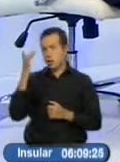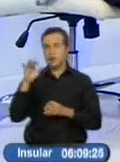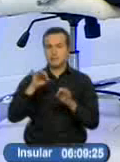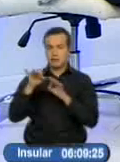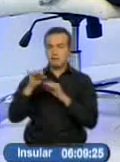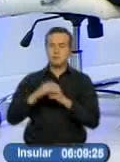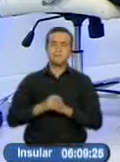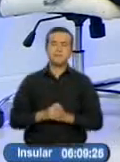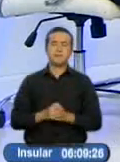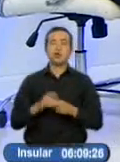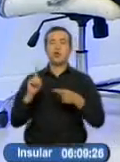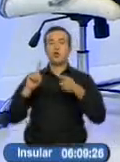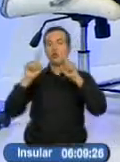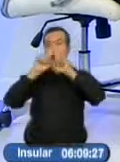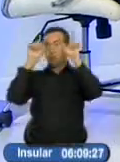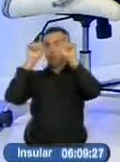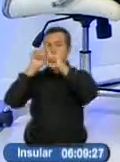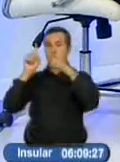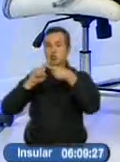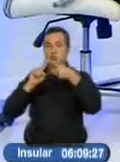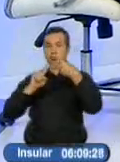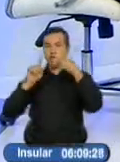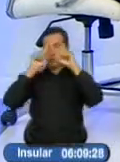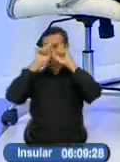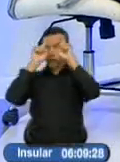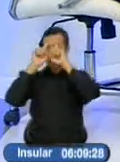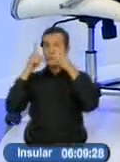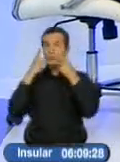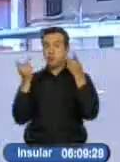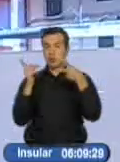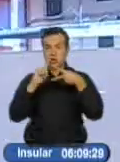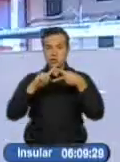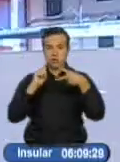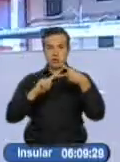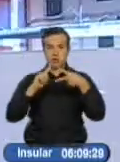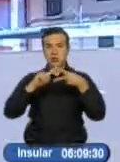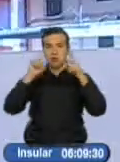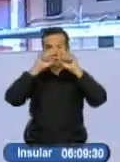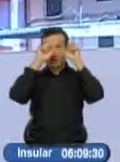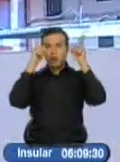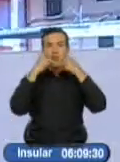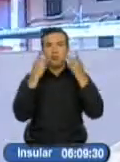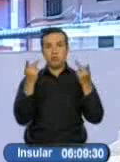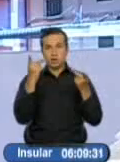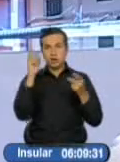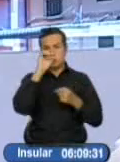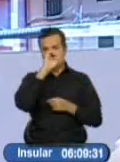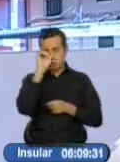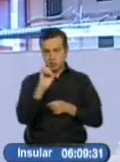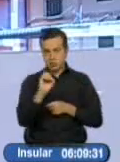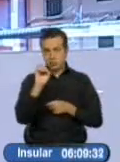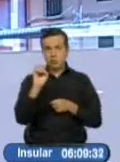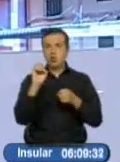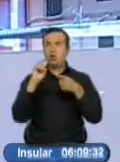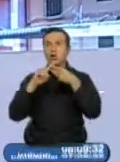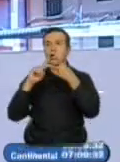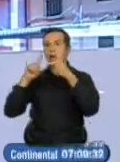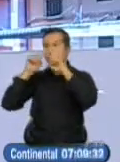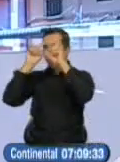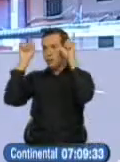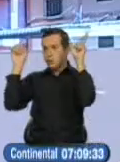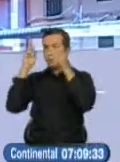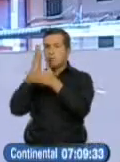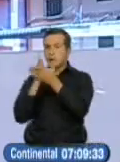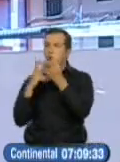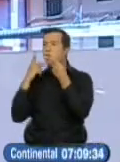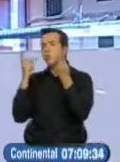hay dos empresas públicas. La una es una empresa pública al 100%, la otra es una empresa mixta, pero que ambas